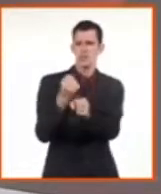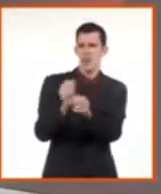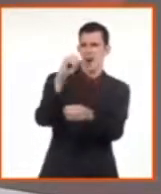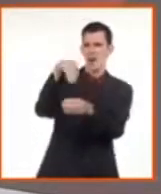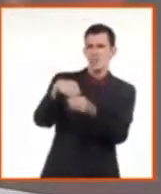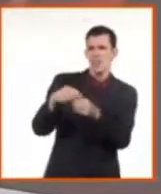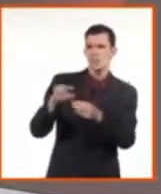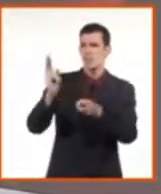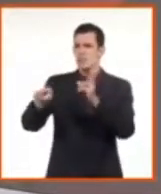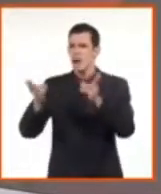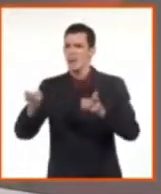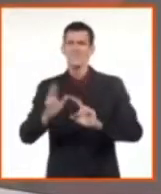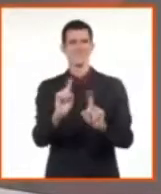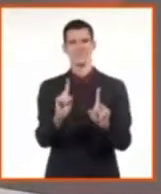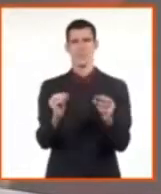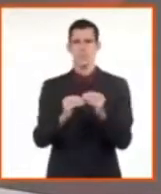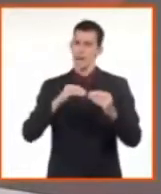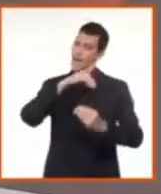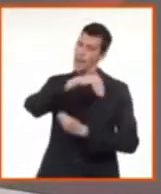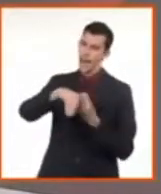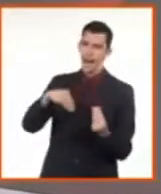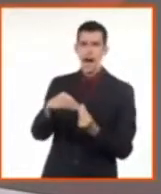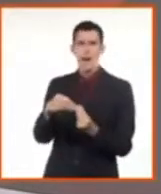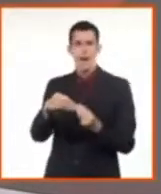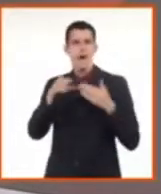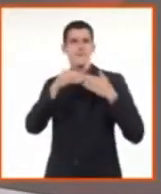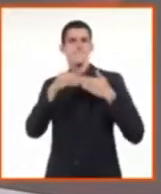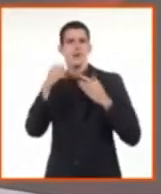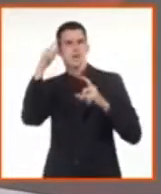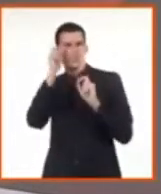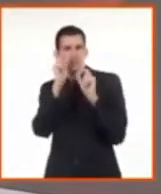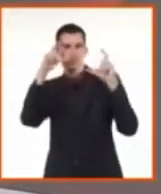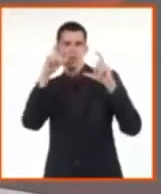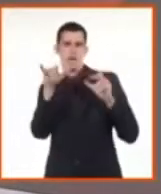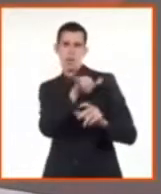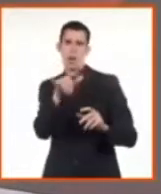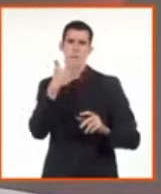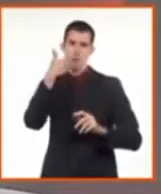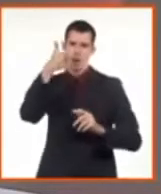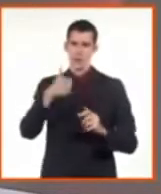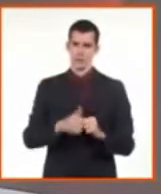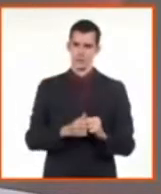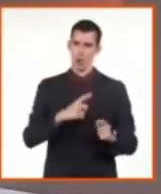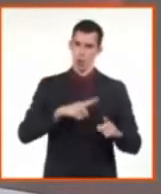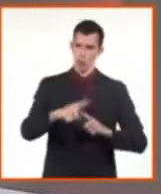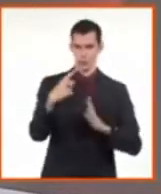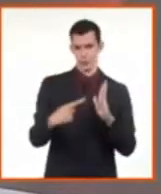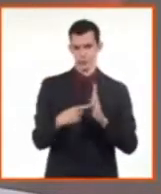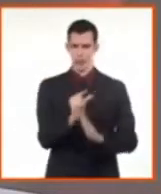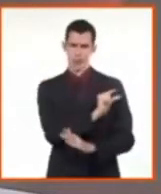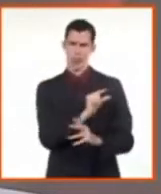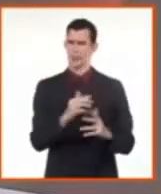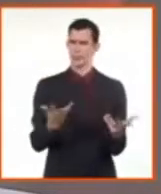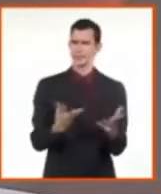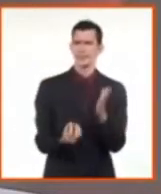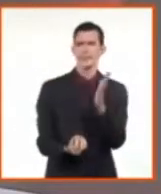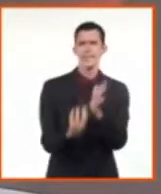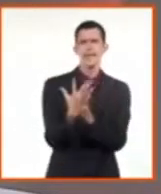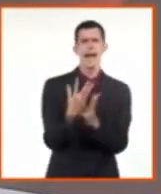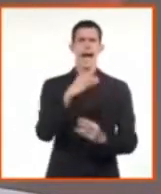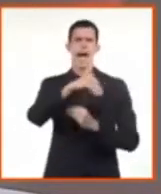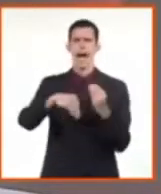también hay que tener en cuenta que existe o se ha creado recientemente un esquema cambiario